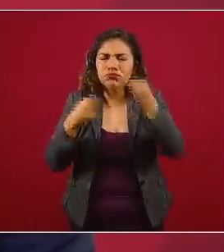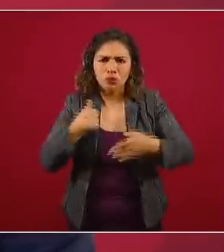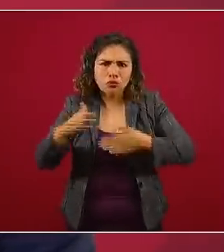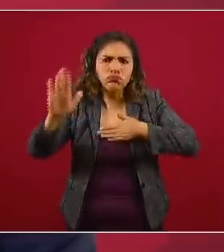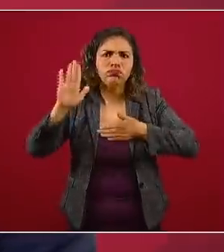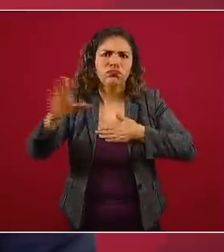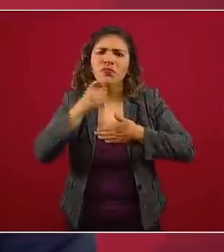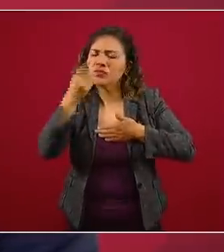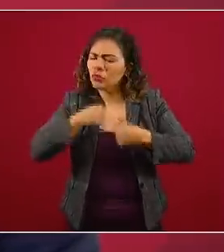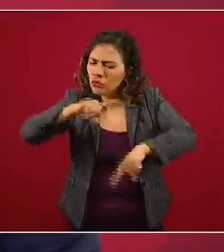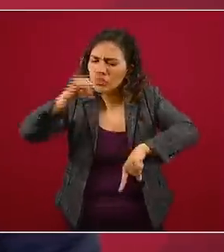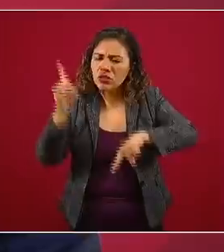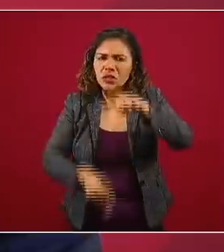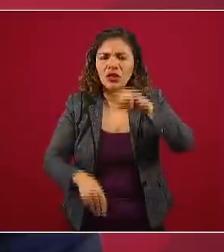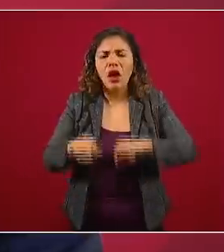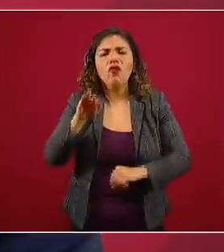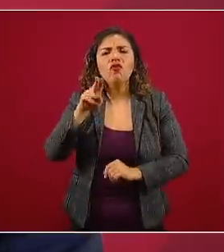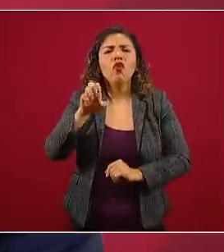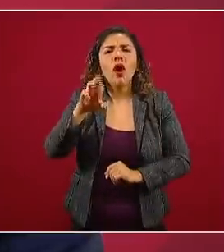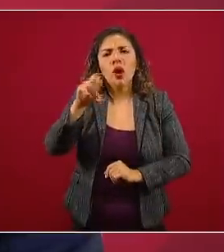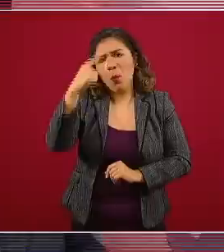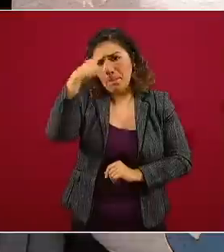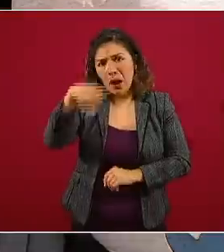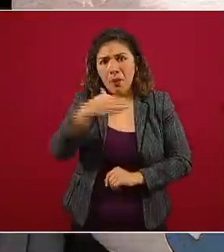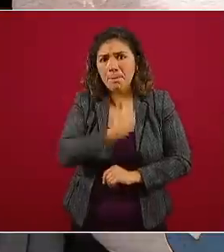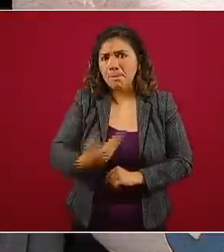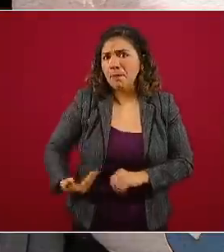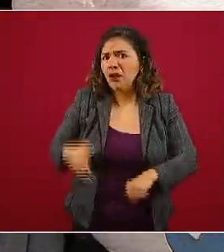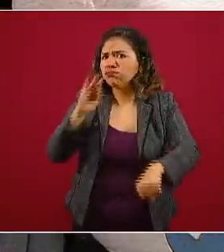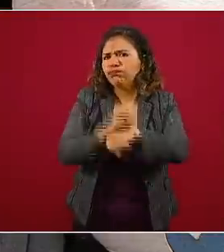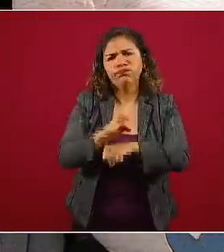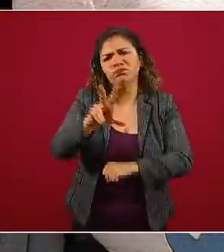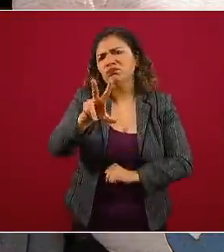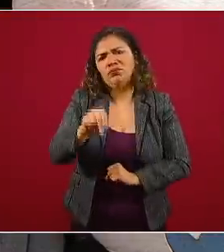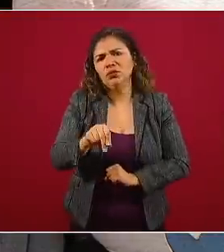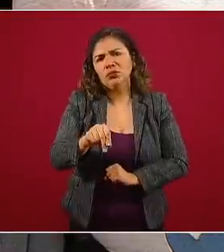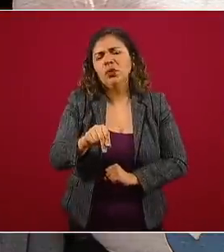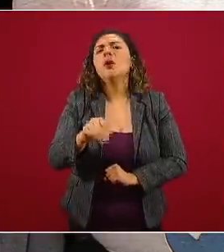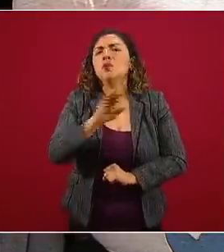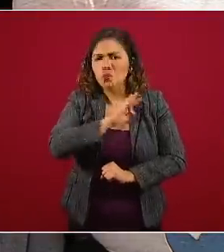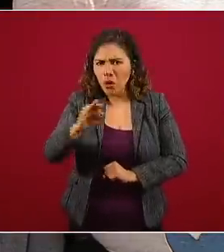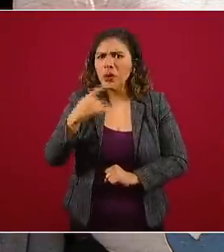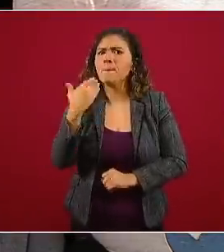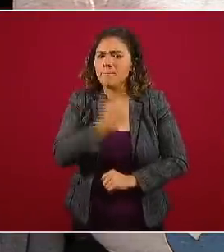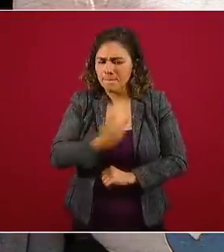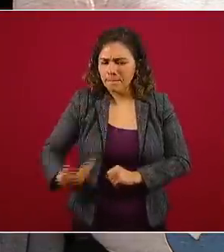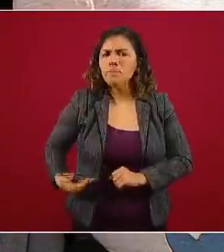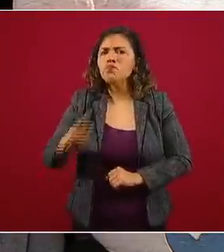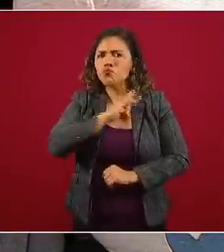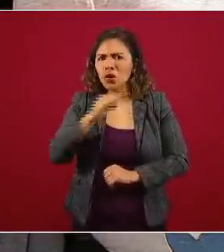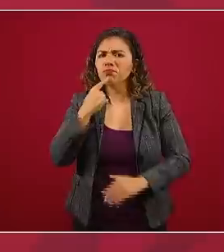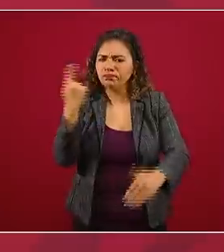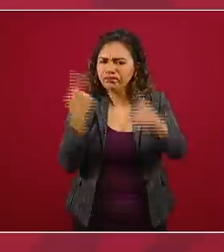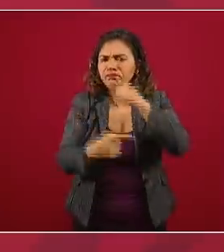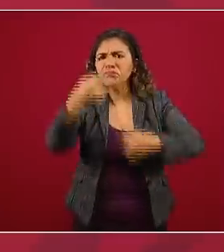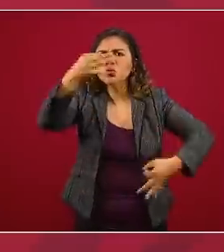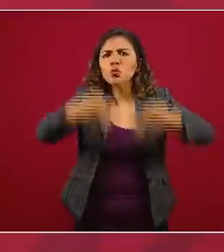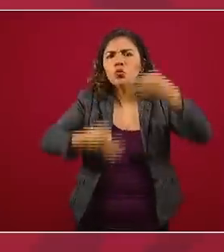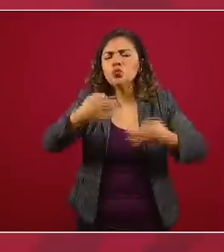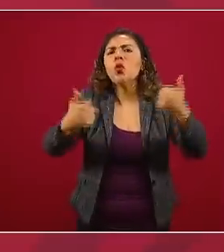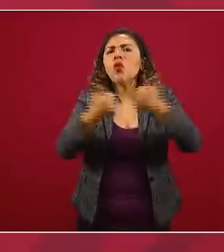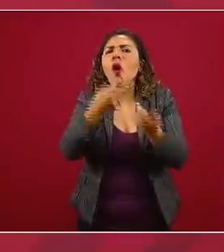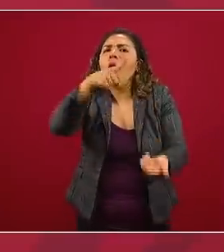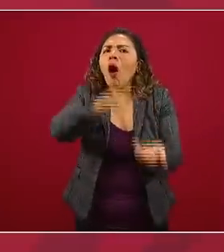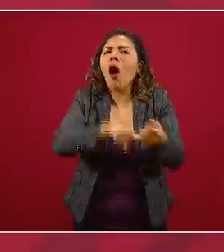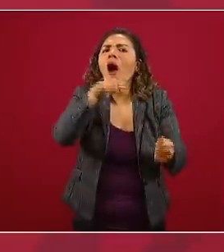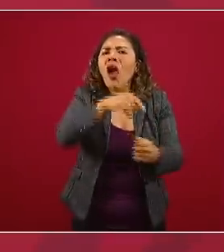fuero al presidente que el presidente pueda ser juzgado por cualquier delito